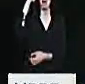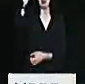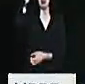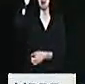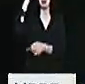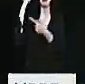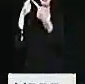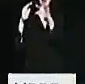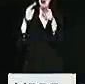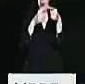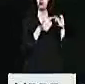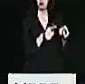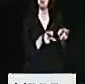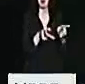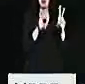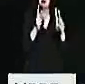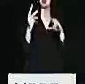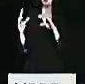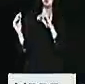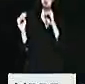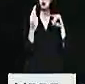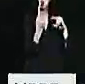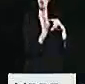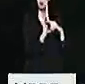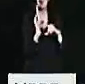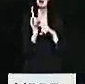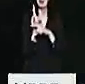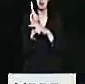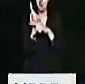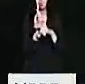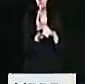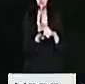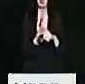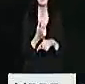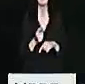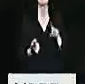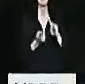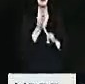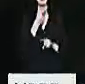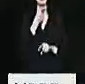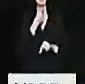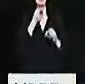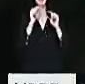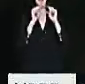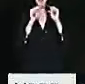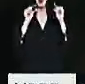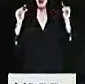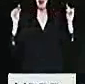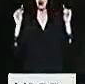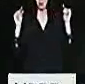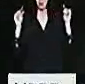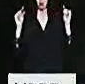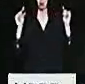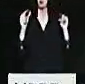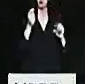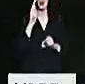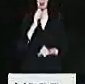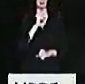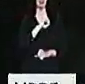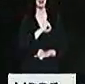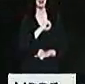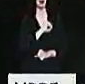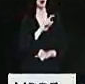distintas que nos van a permitir conectar con el tema en forma bien distinta. Pero me gustaría primero comenzar con esta frase que lo mencionábamos en la introducción, ¿no? Santiago